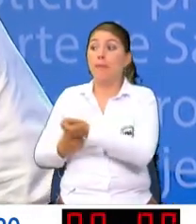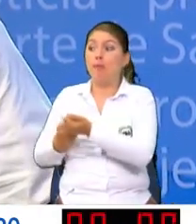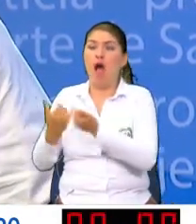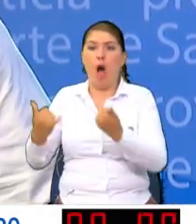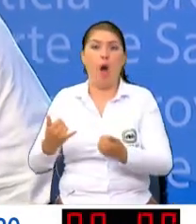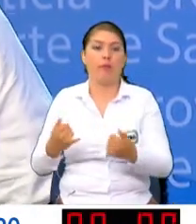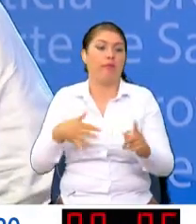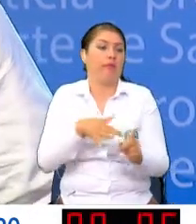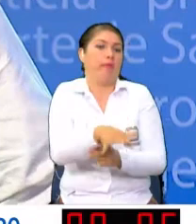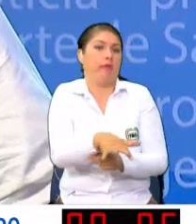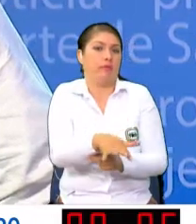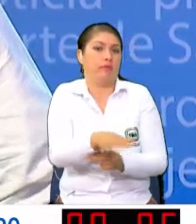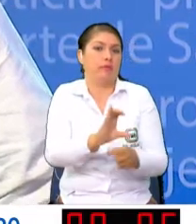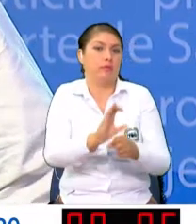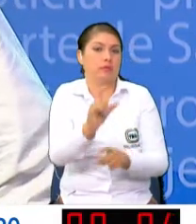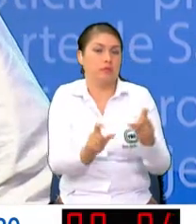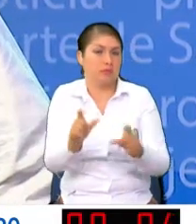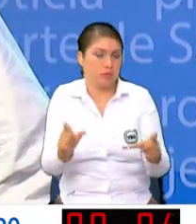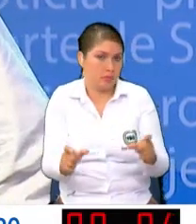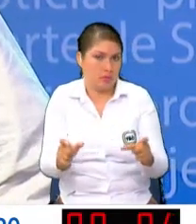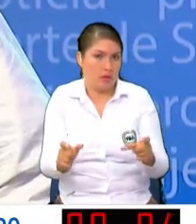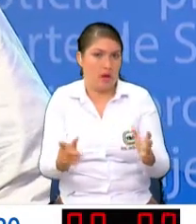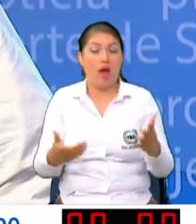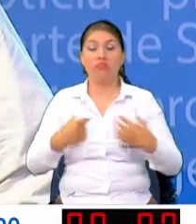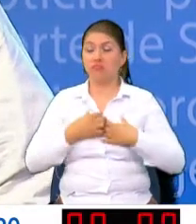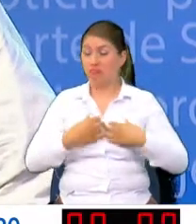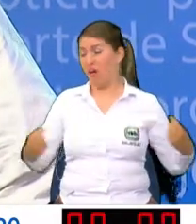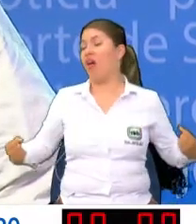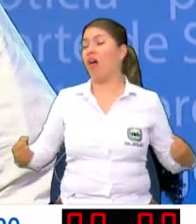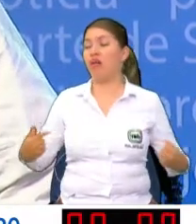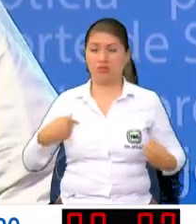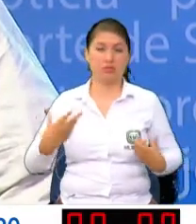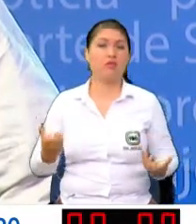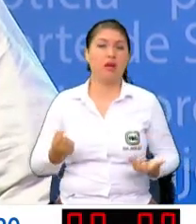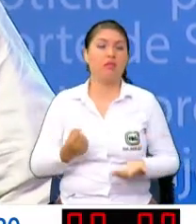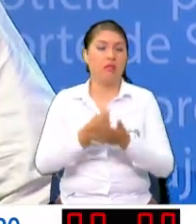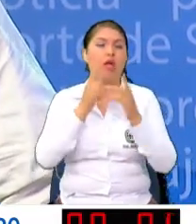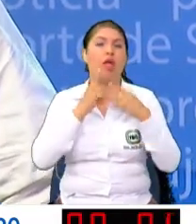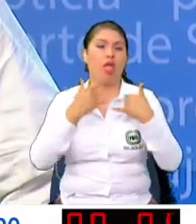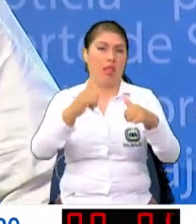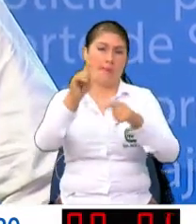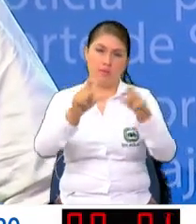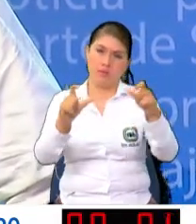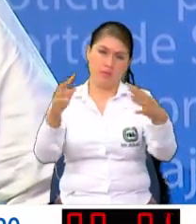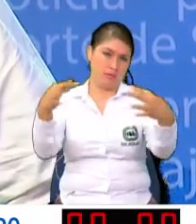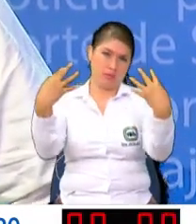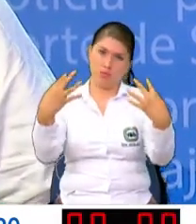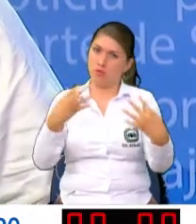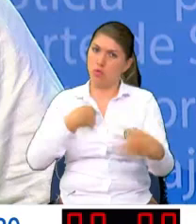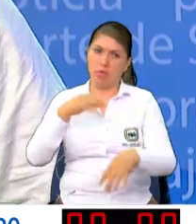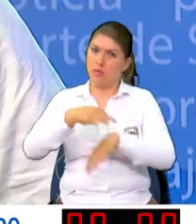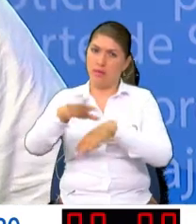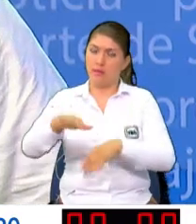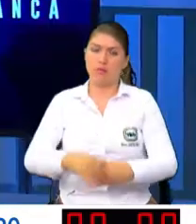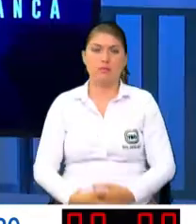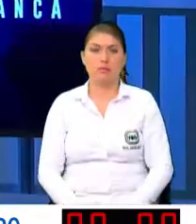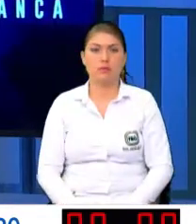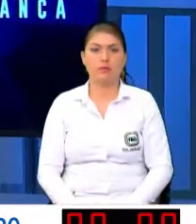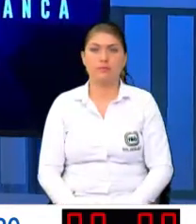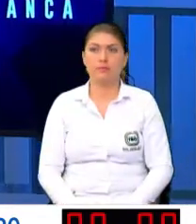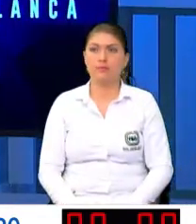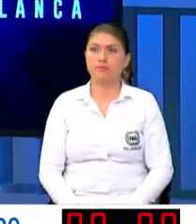que hoy le está haciendo daño a la ciudadanía y voy rasgando las vestiduras y decirle mentiras de la gente en público no lo voy a permitir